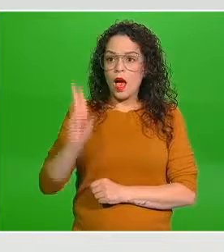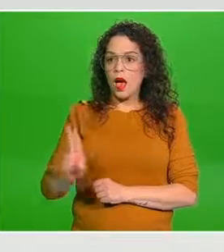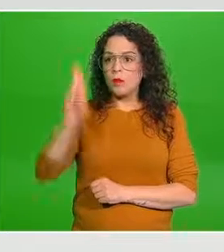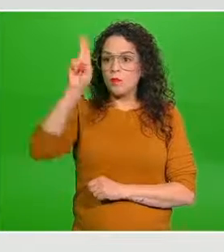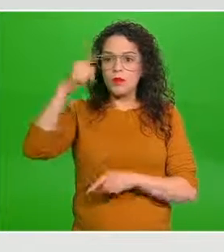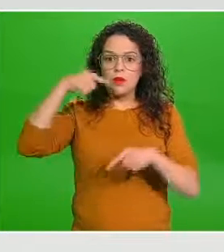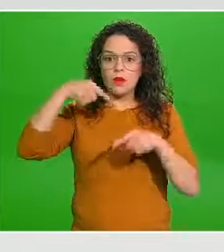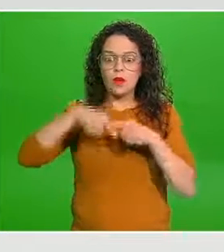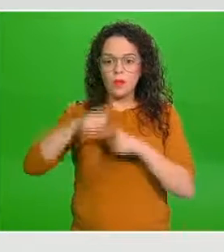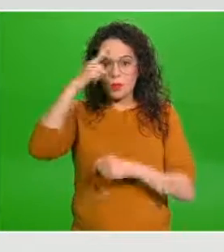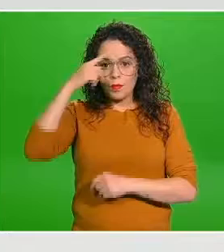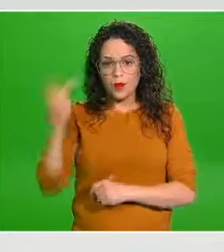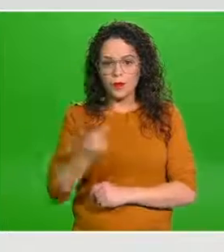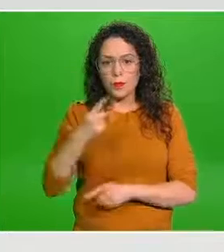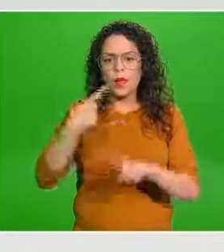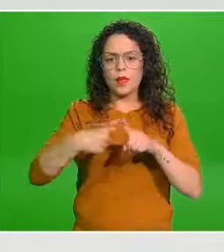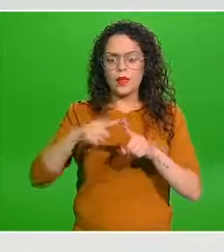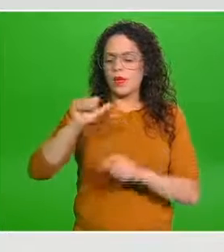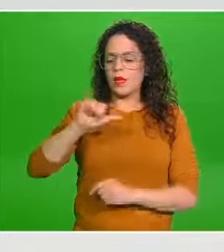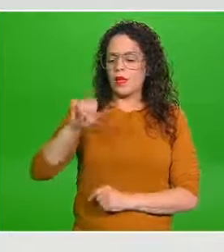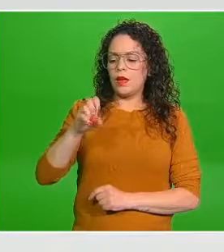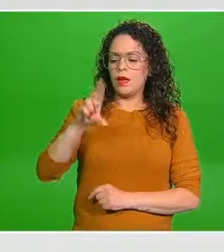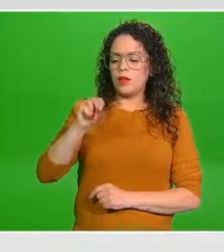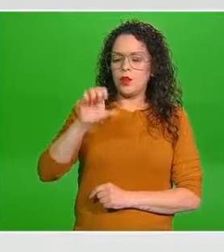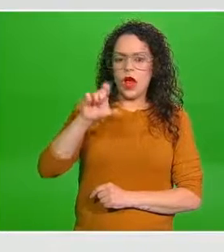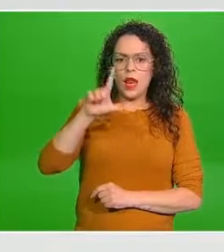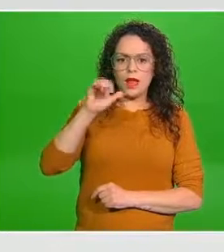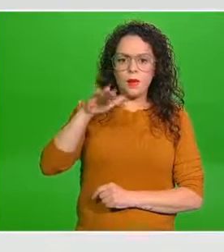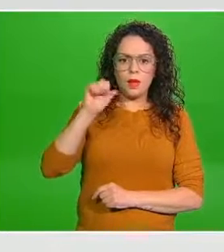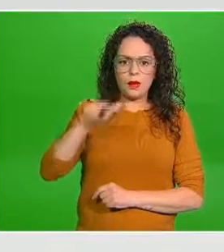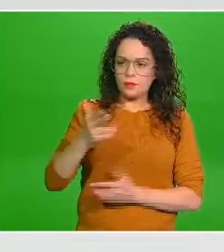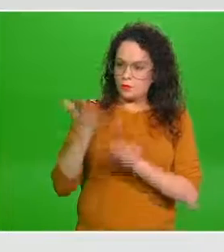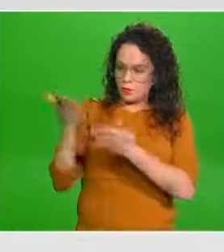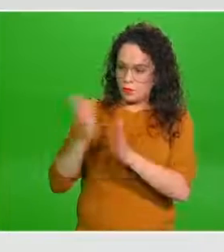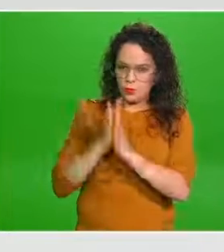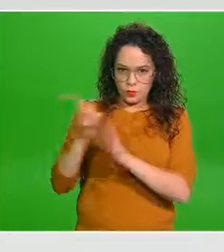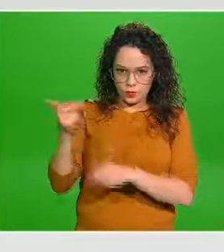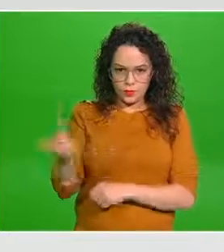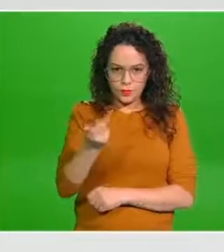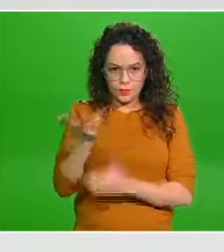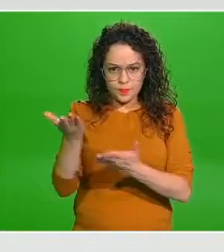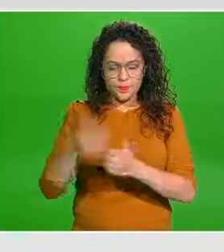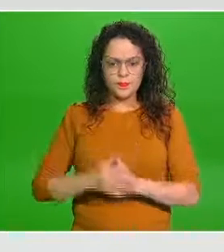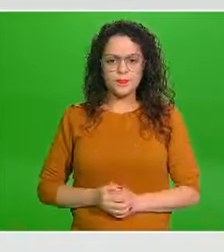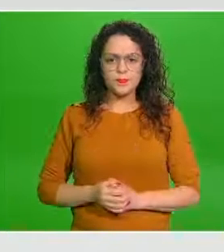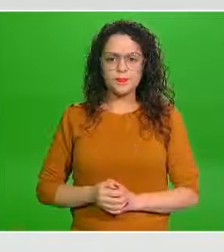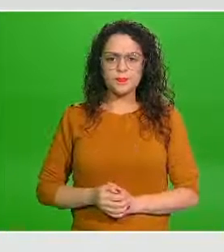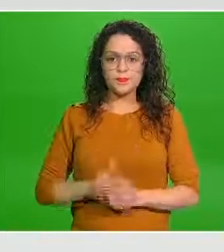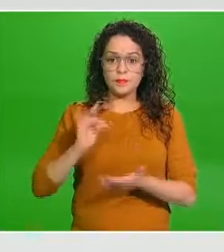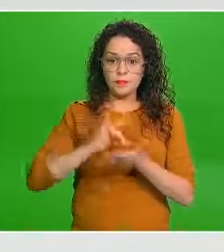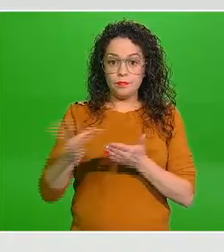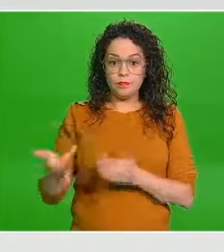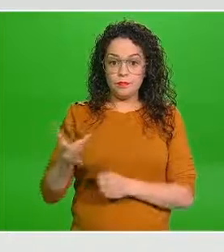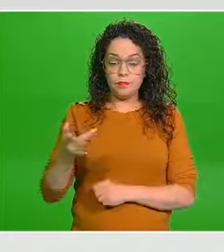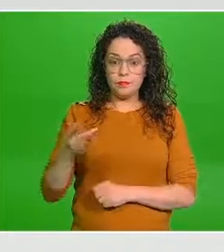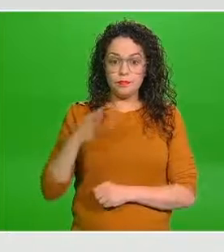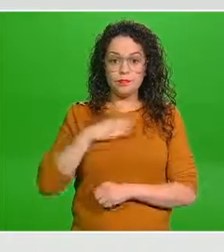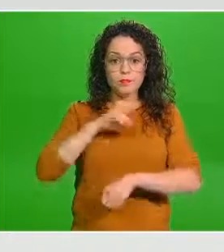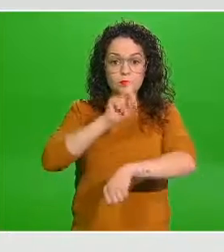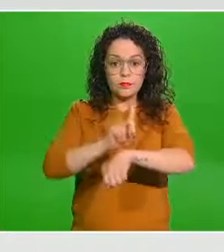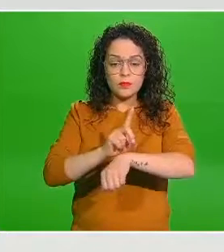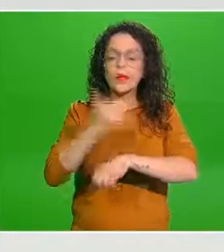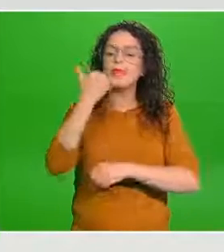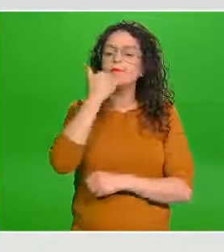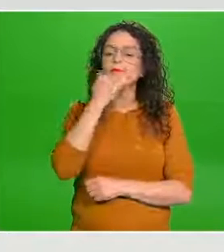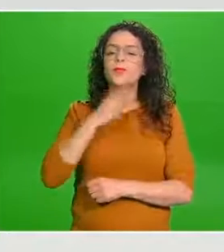de Alejandro Alemán, a quien le damos el uso de la voz. Por favor, adelante. Gracias, buenos días. Buenas tardes,